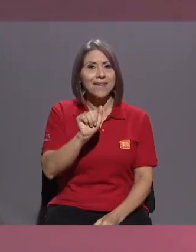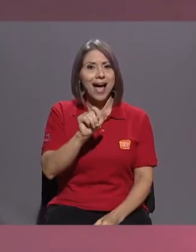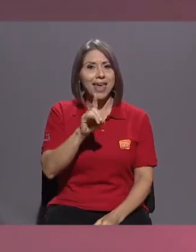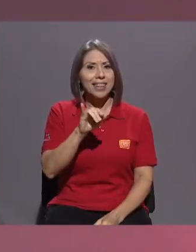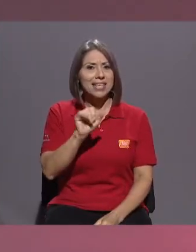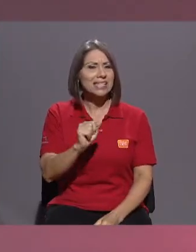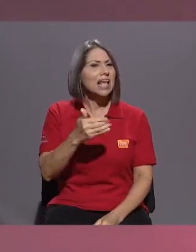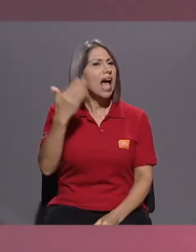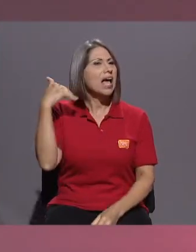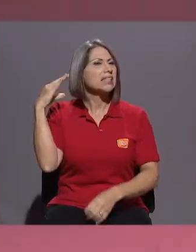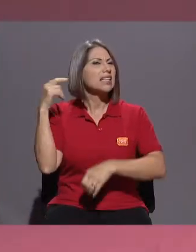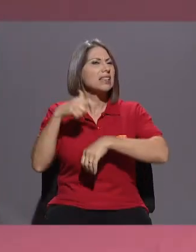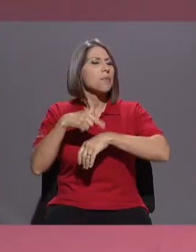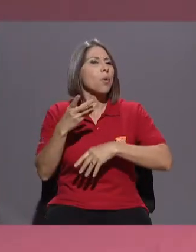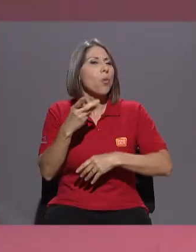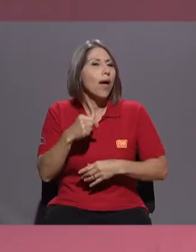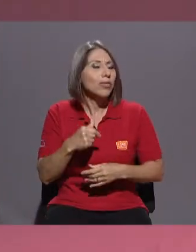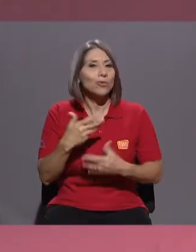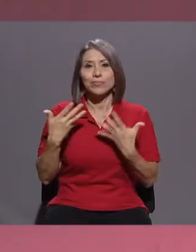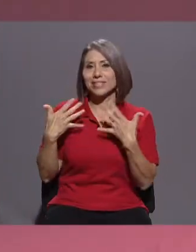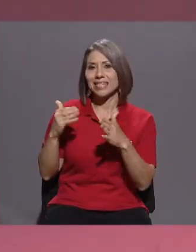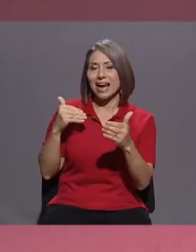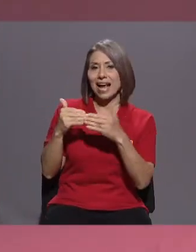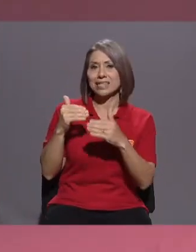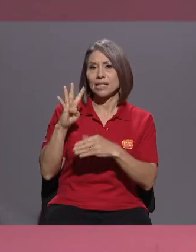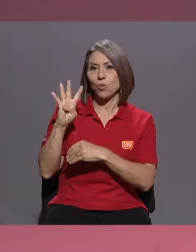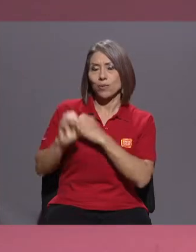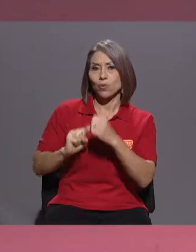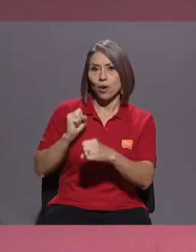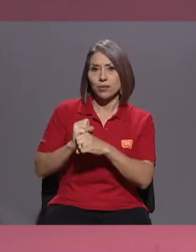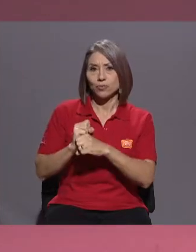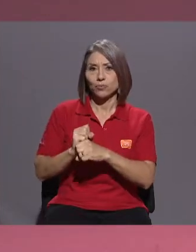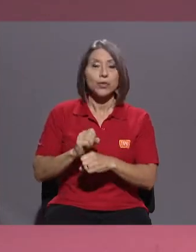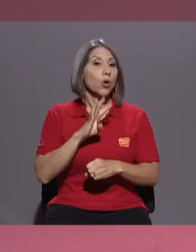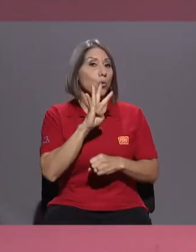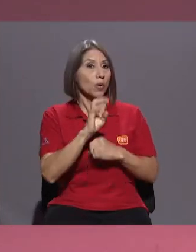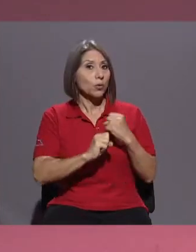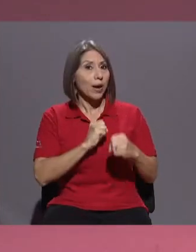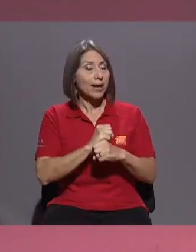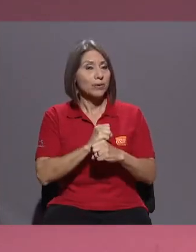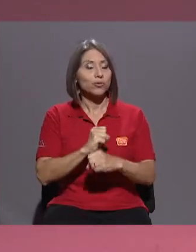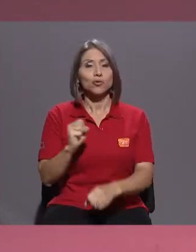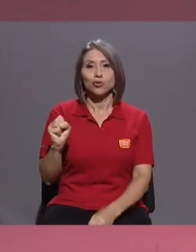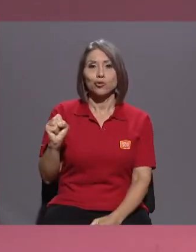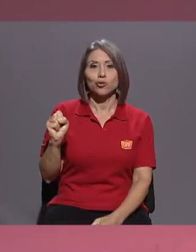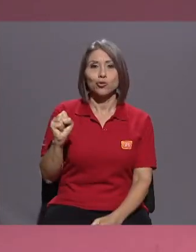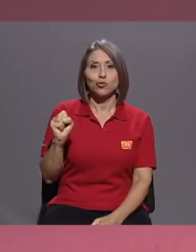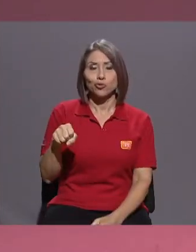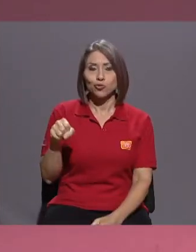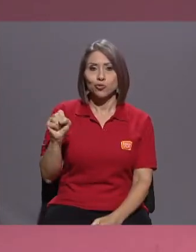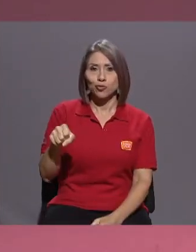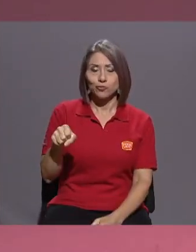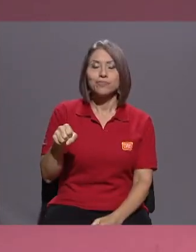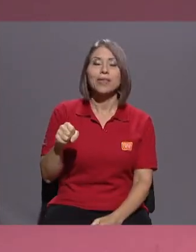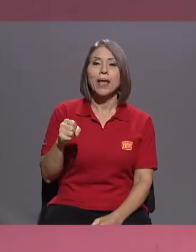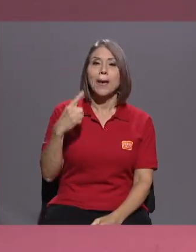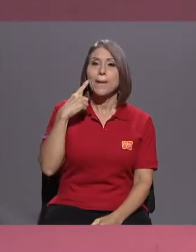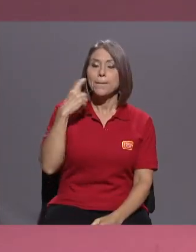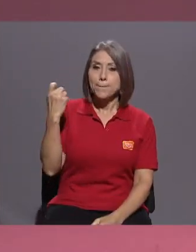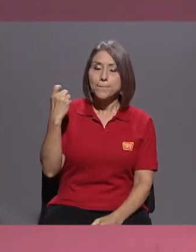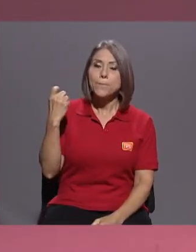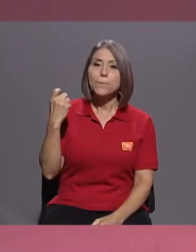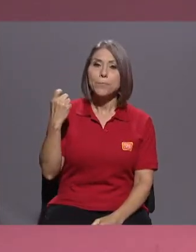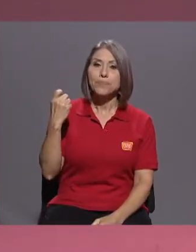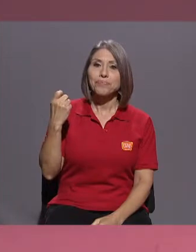hace cuánto? Ya tengo Casi cuatro años Tiene cuatro años De estar en GAFA